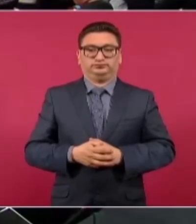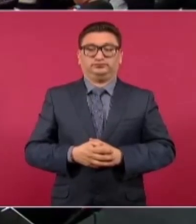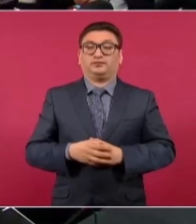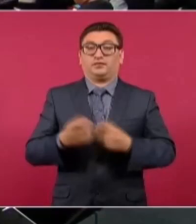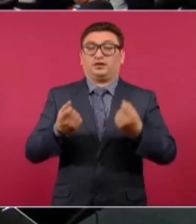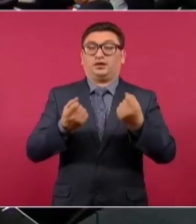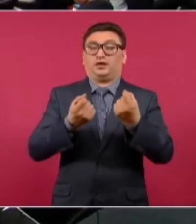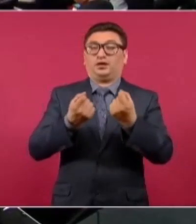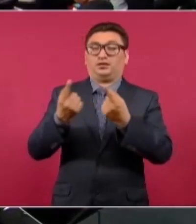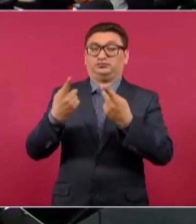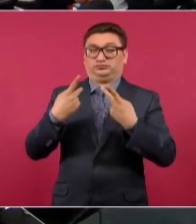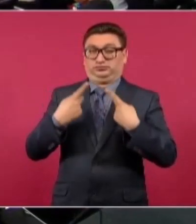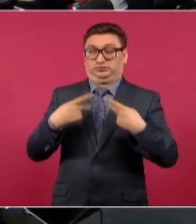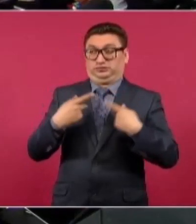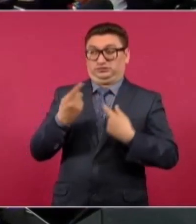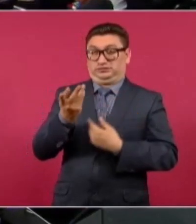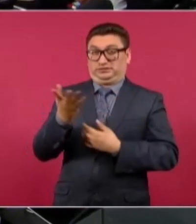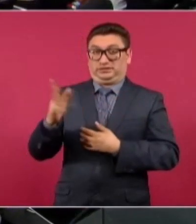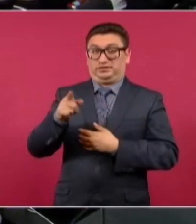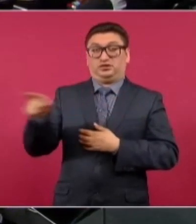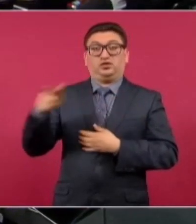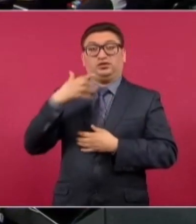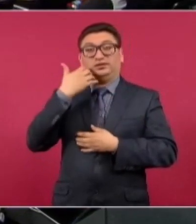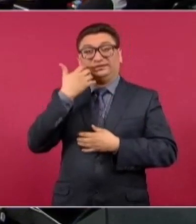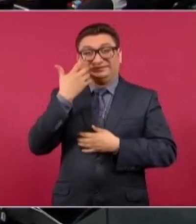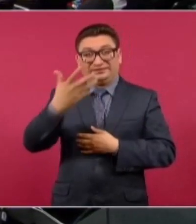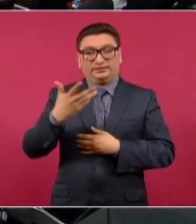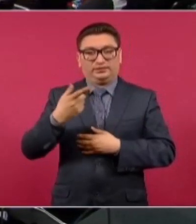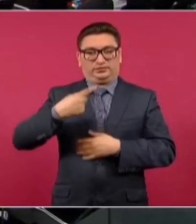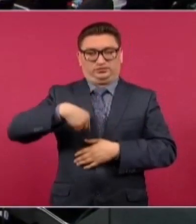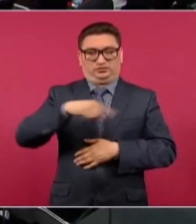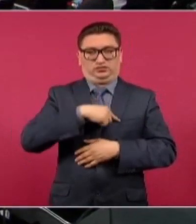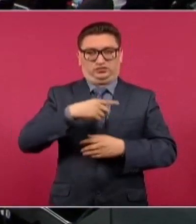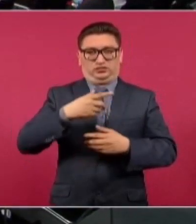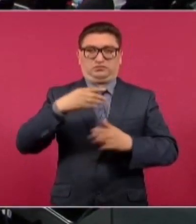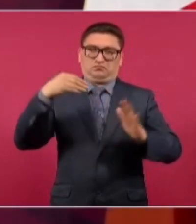gente que quisiera que nos fuera mal.